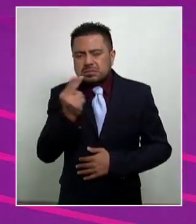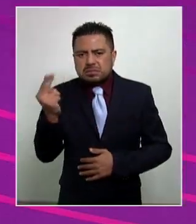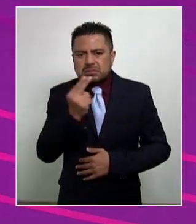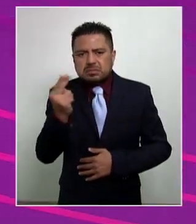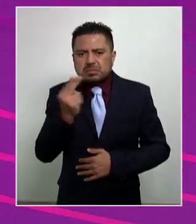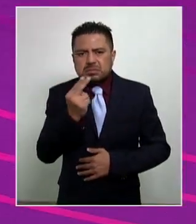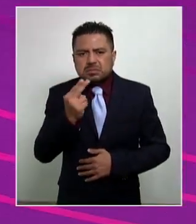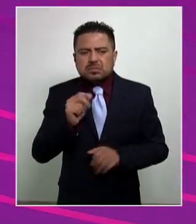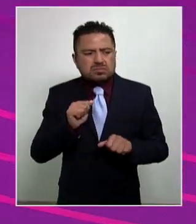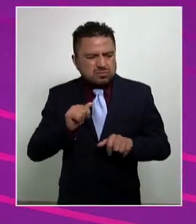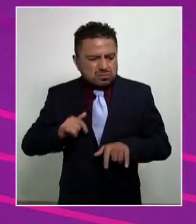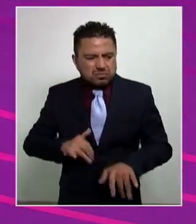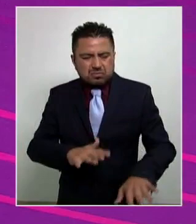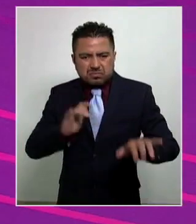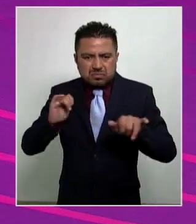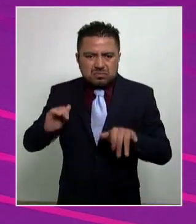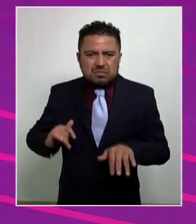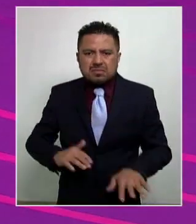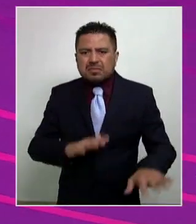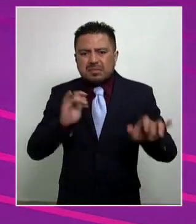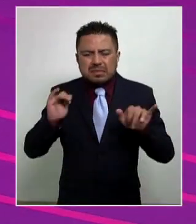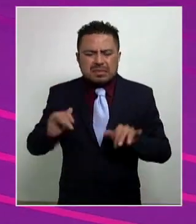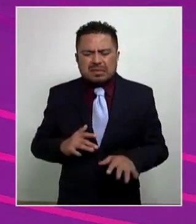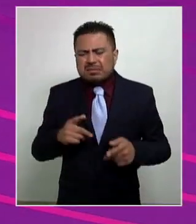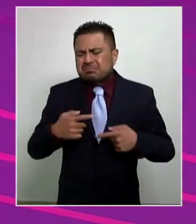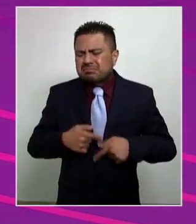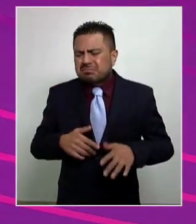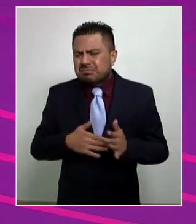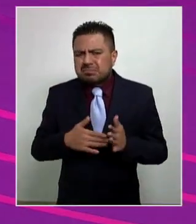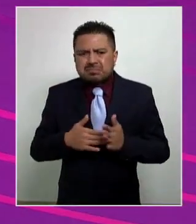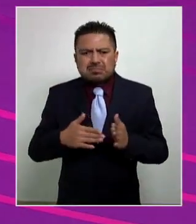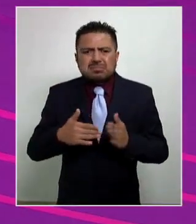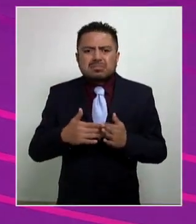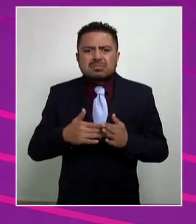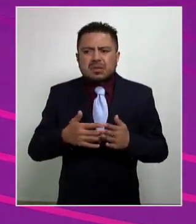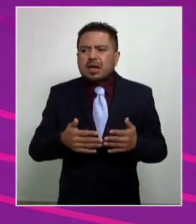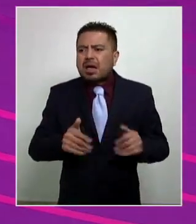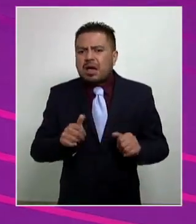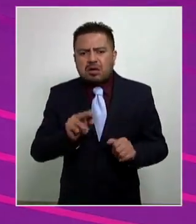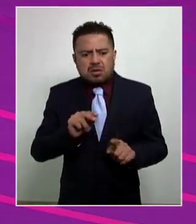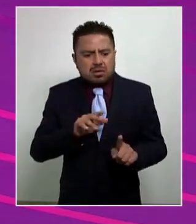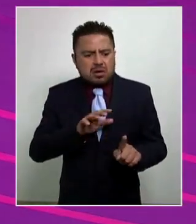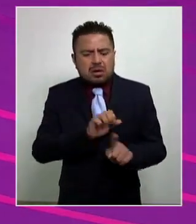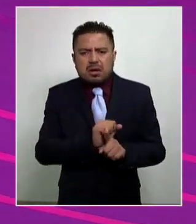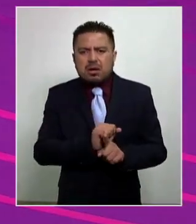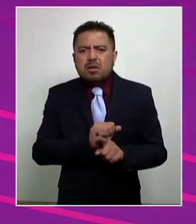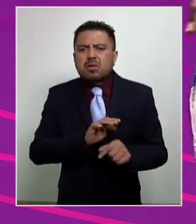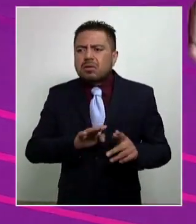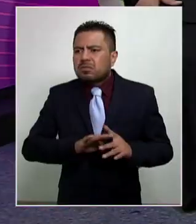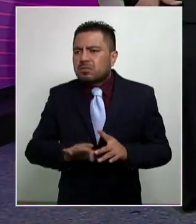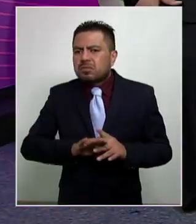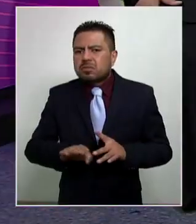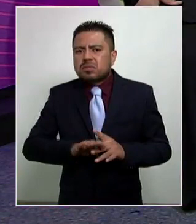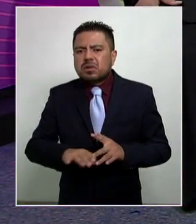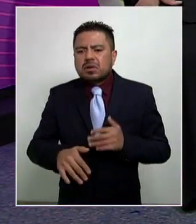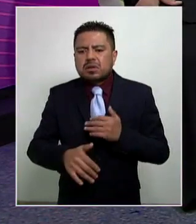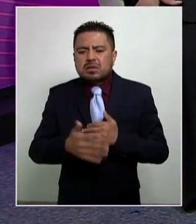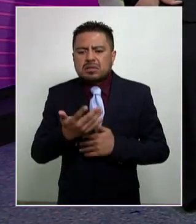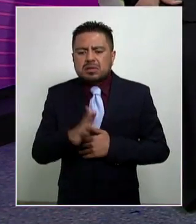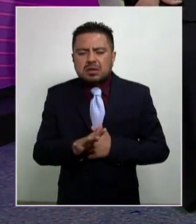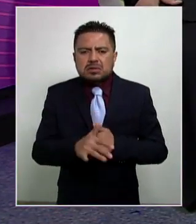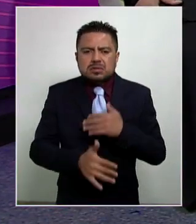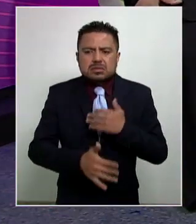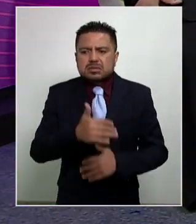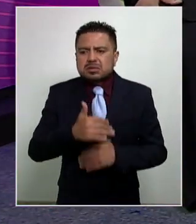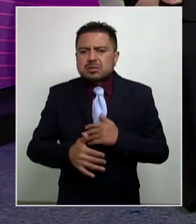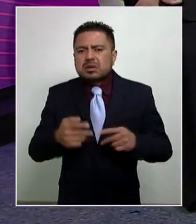son oleadas, son desplazamientos masivos. Ya no se trata de migración de 10, 15 personas que van de